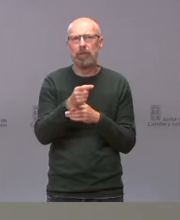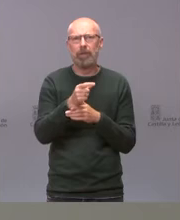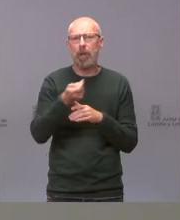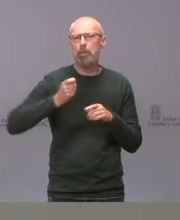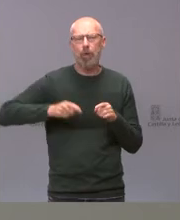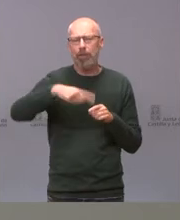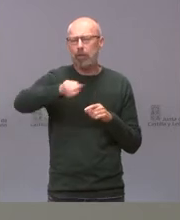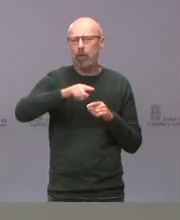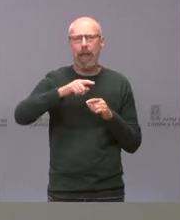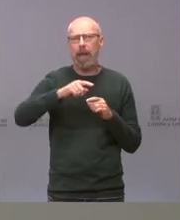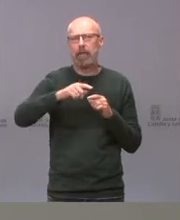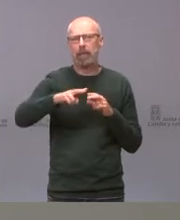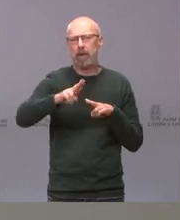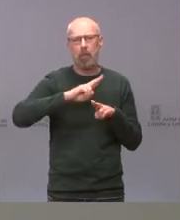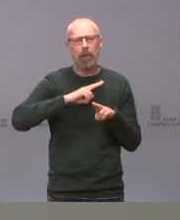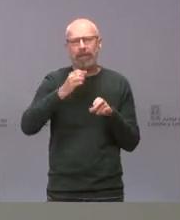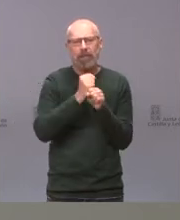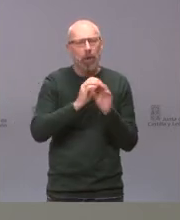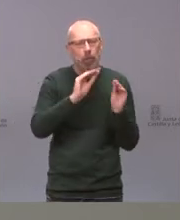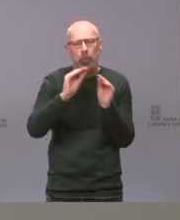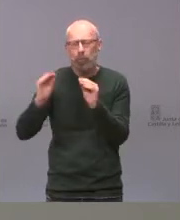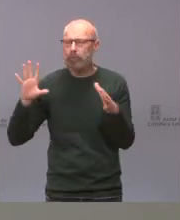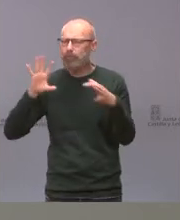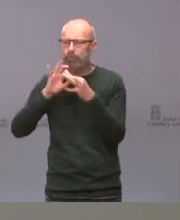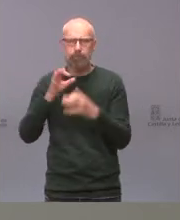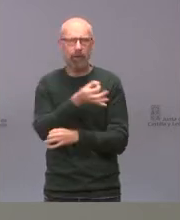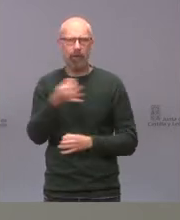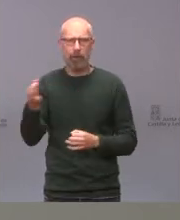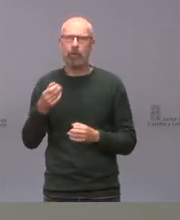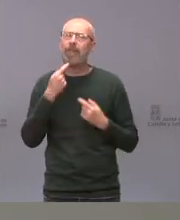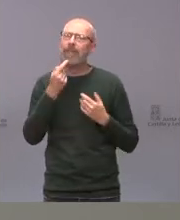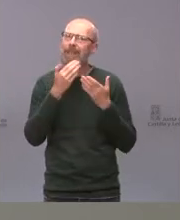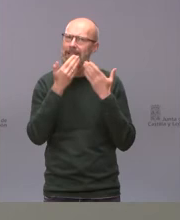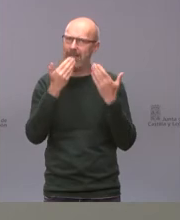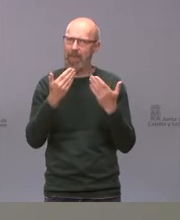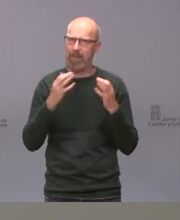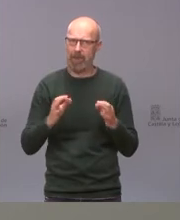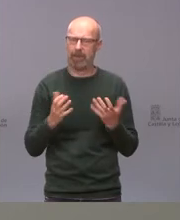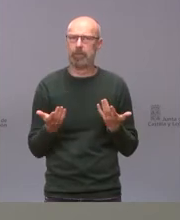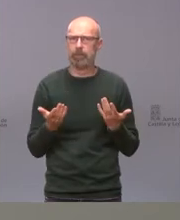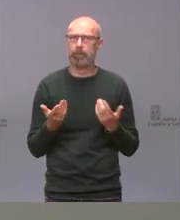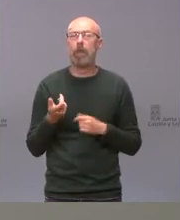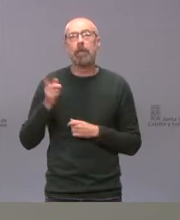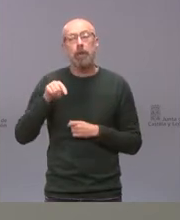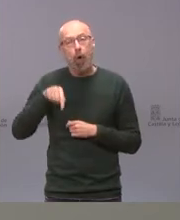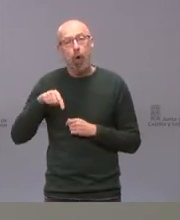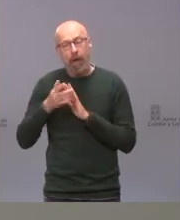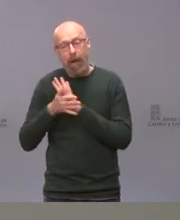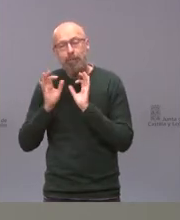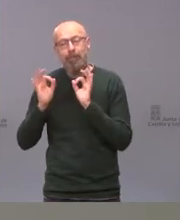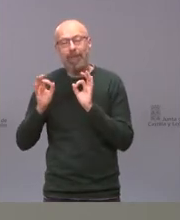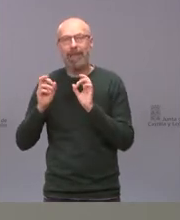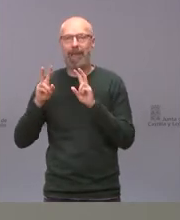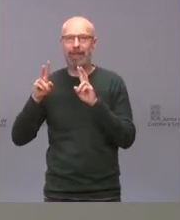Por lo tanto, les quiero dar a todos las gracias, pero hoy especialmente quiero hablar de las enfermeras, porque hoy es el